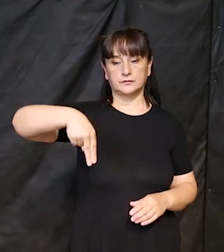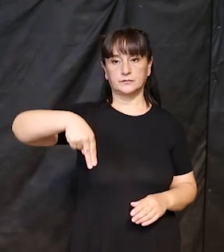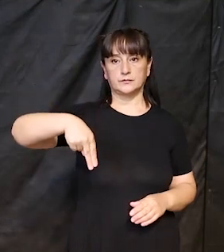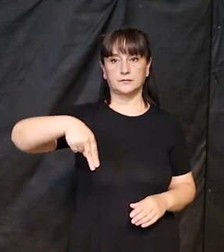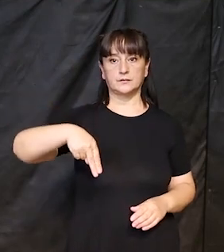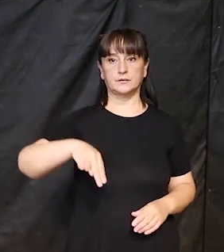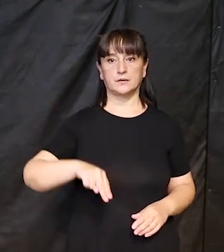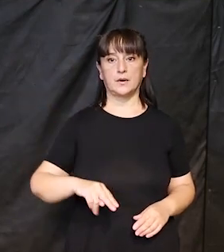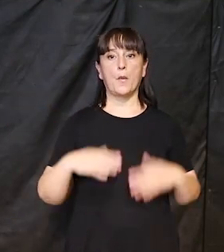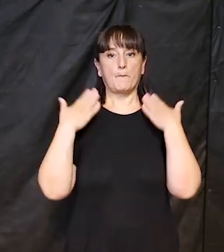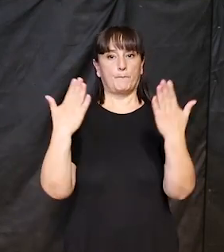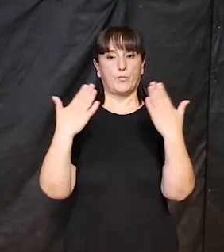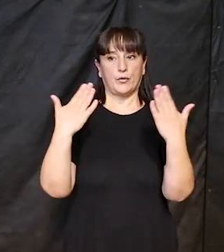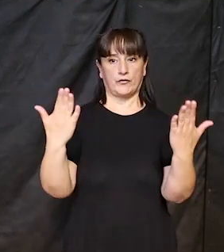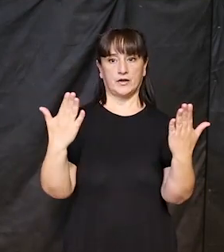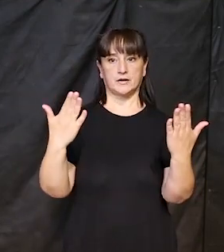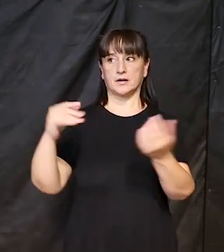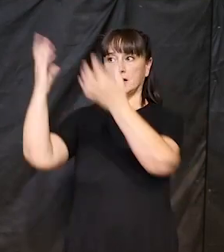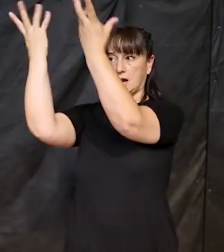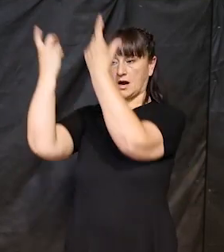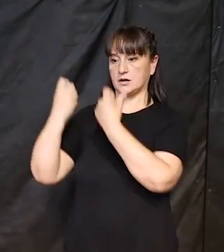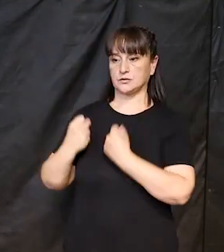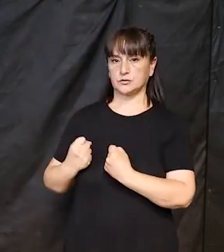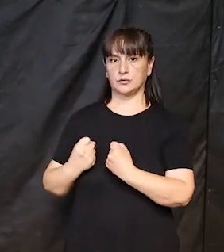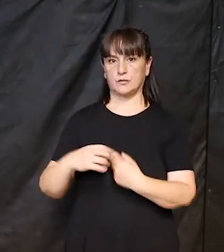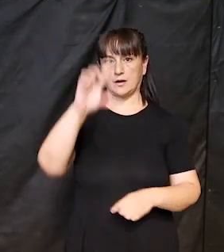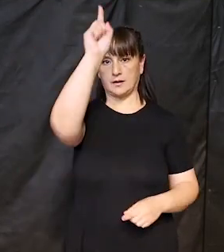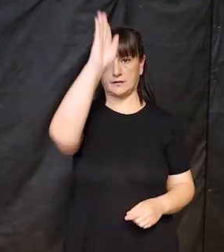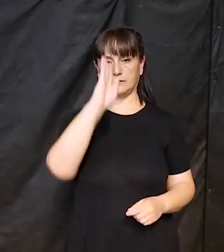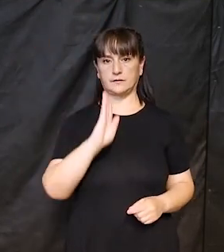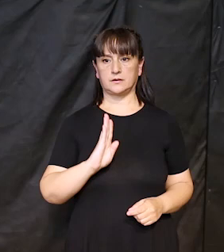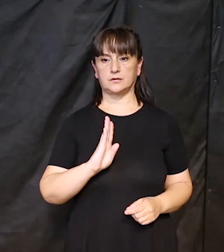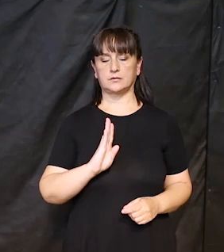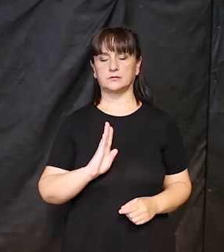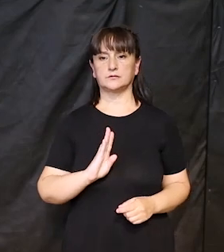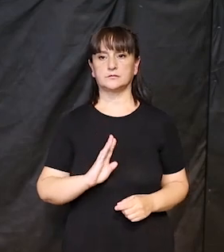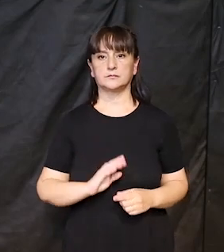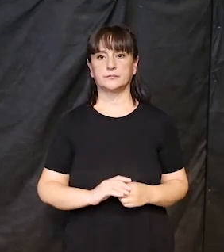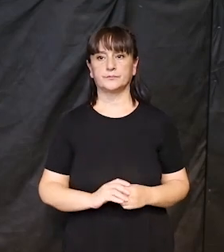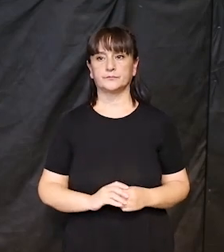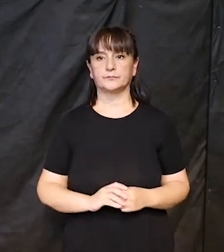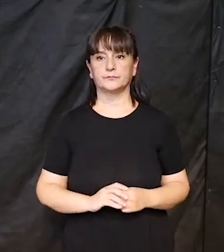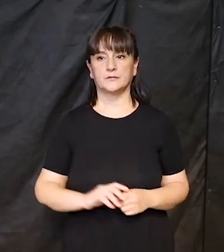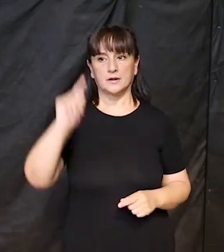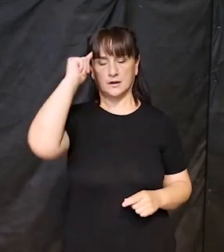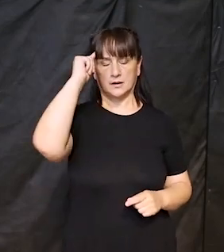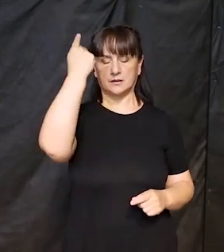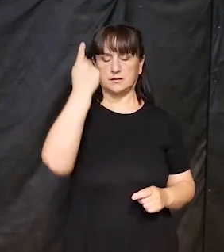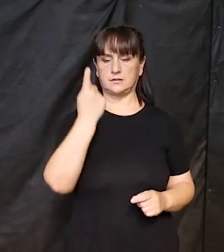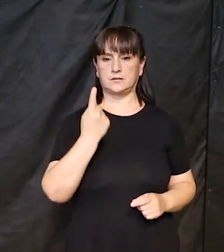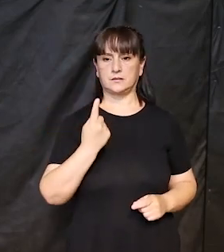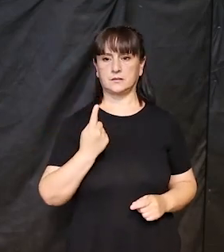con la ayuda de dios usted también lo puede hacer yo también lo puedo lograr pero siempre y cuando le creemos